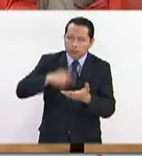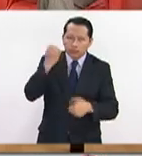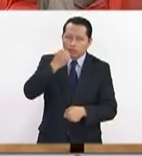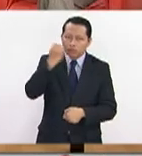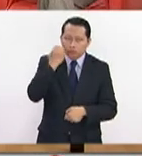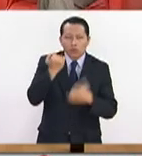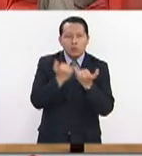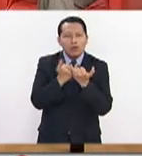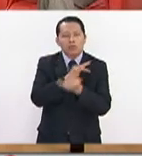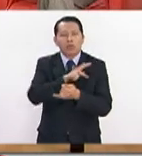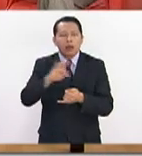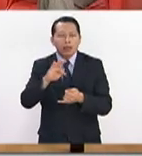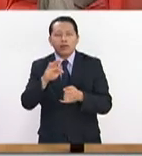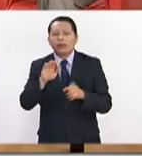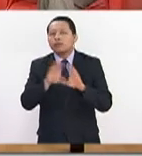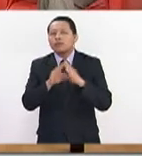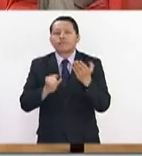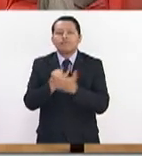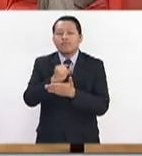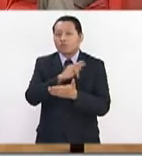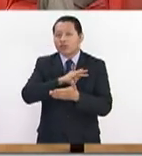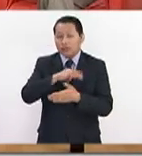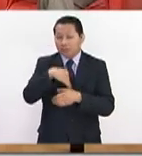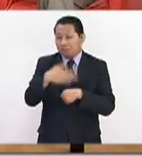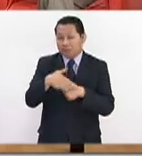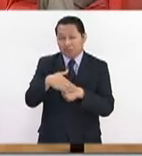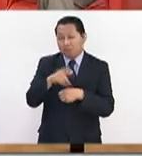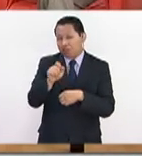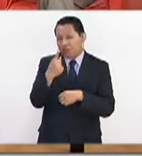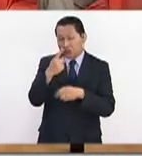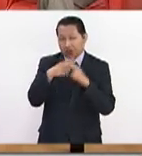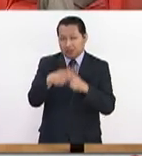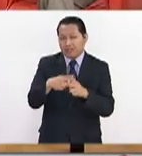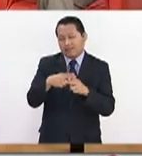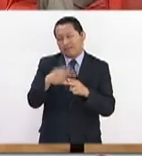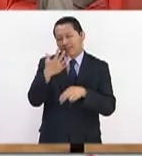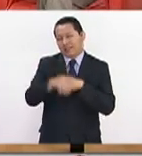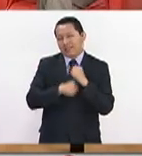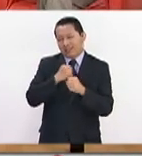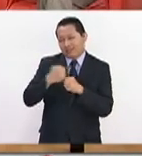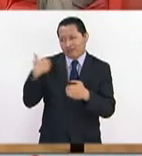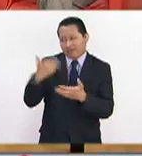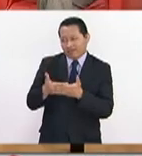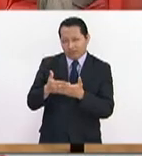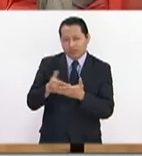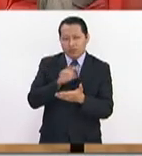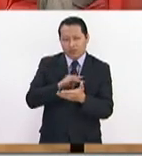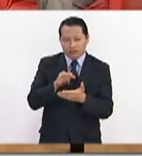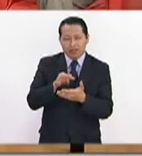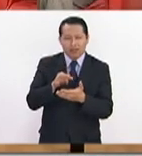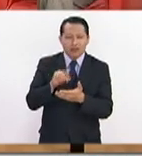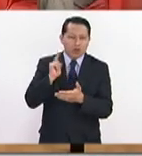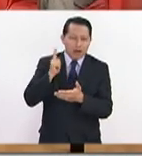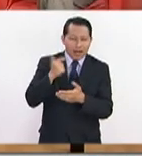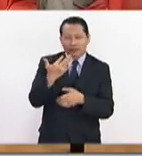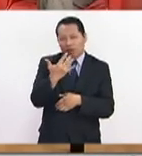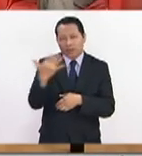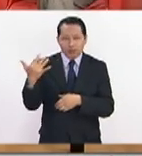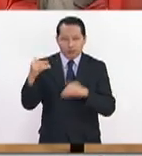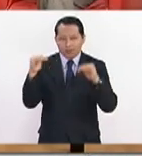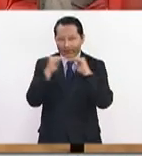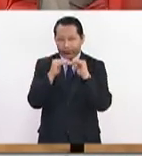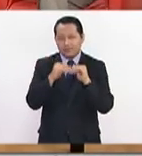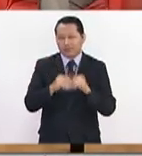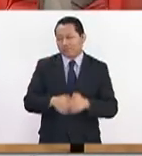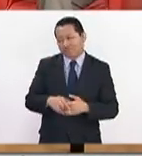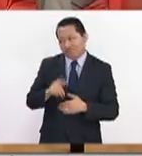y queremos apostar en que en nuestro 20º aniversario, es decir, 10 años después, hablemos de un 50-50. Pues sí, doctora,